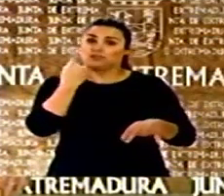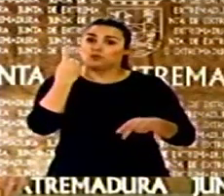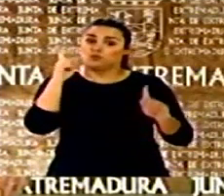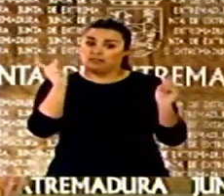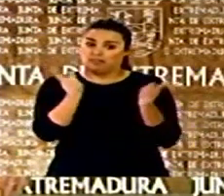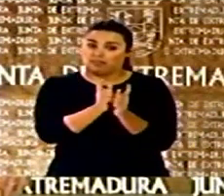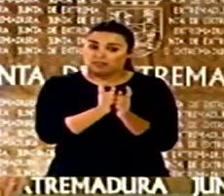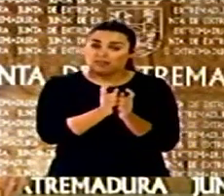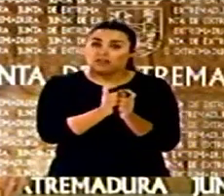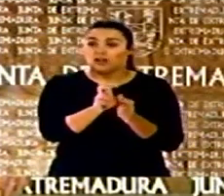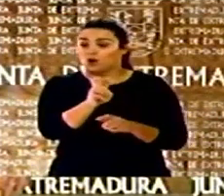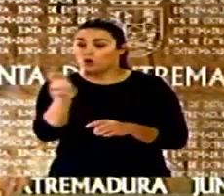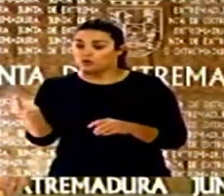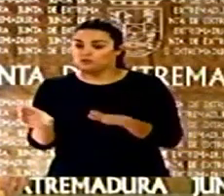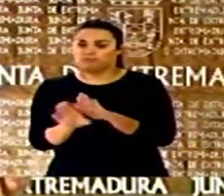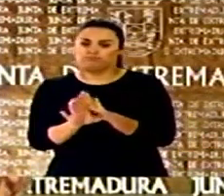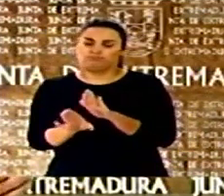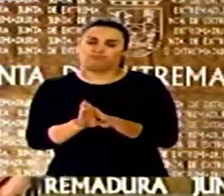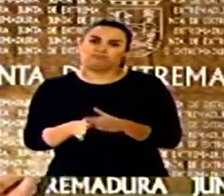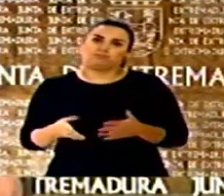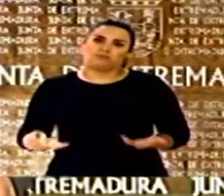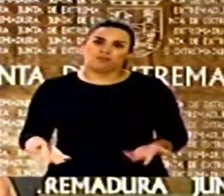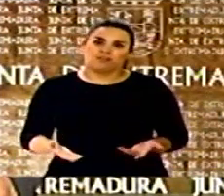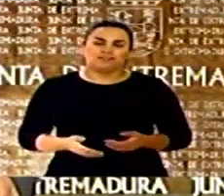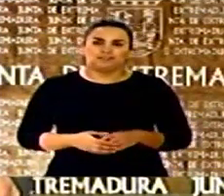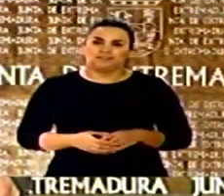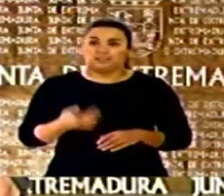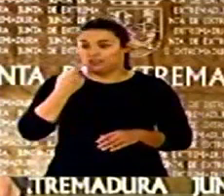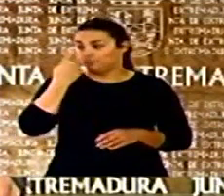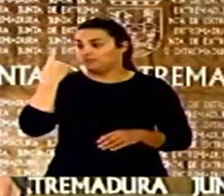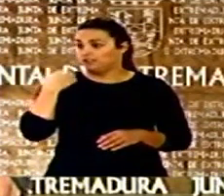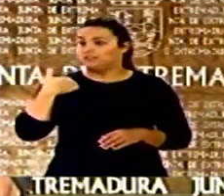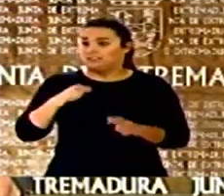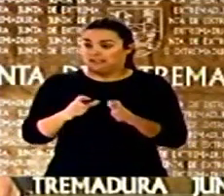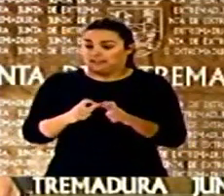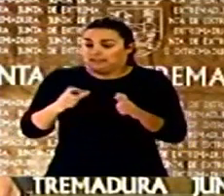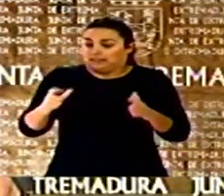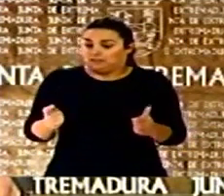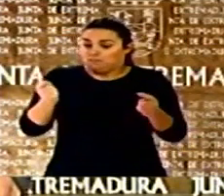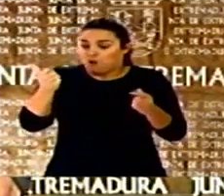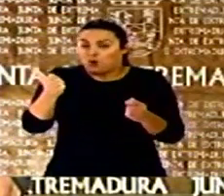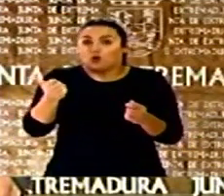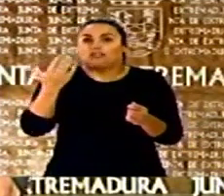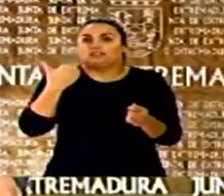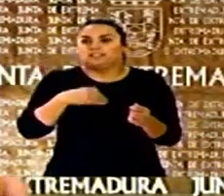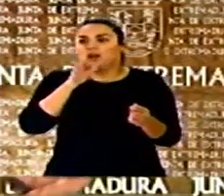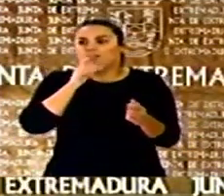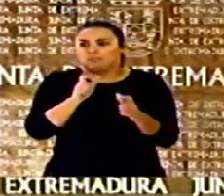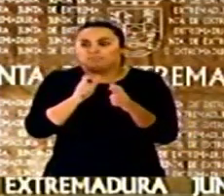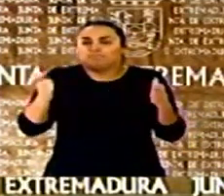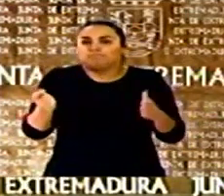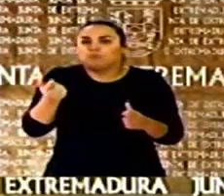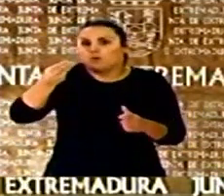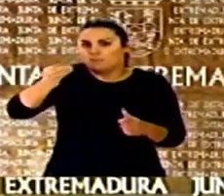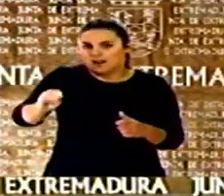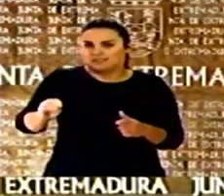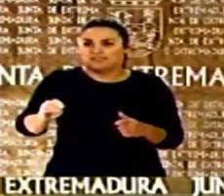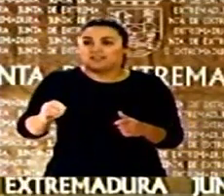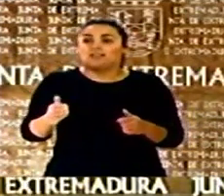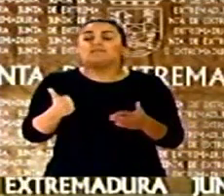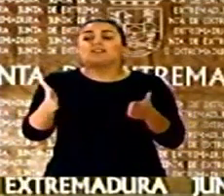compromisos va a estar, sin duda alguna, muy elevado, a pesar de las dificultades, obviamente, que hemos